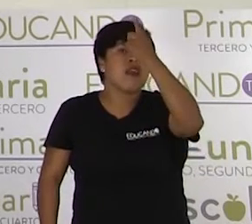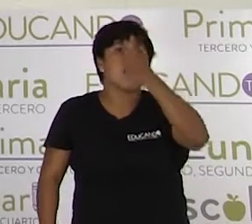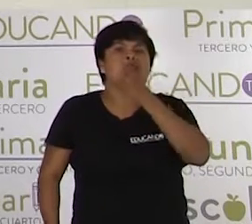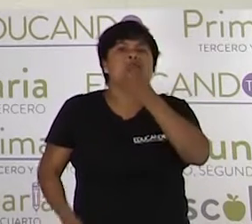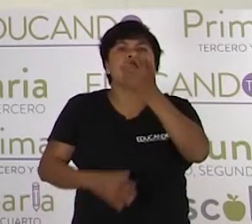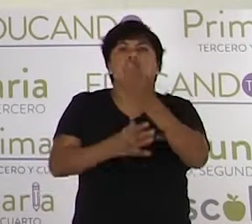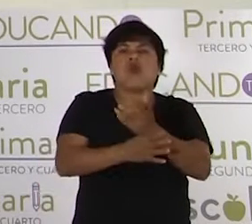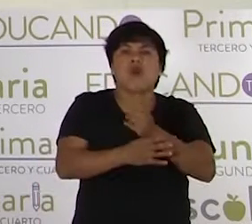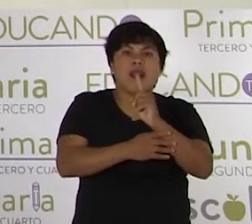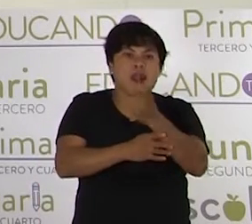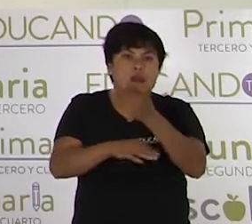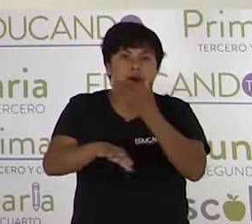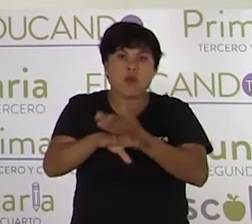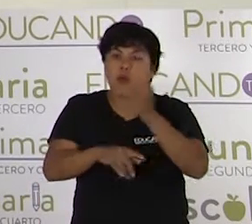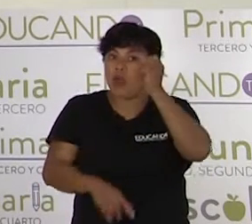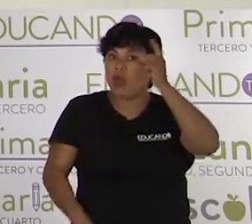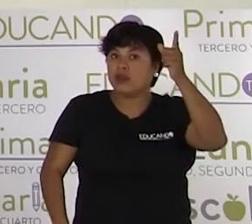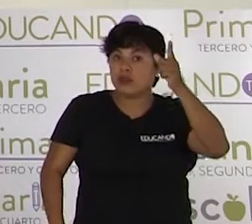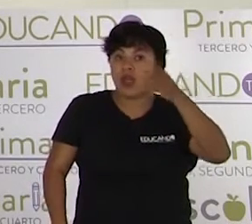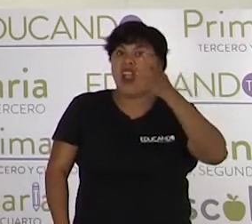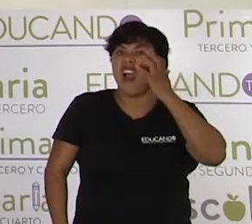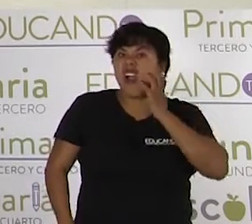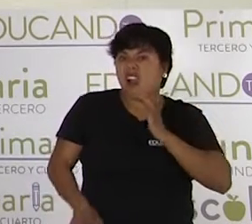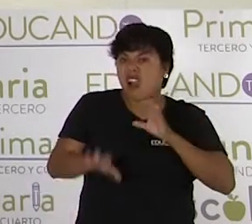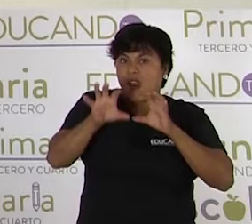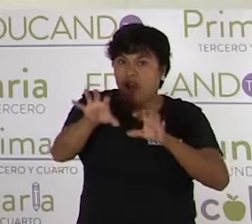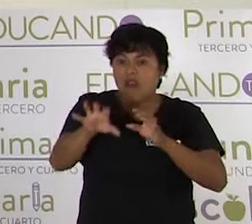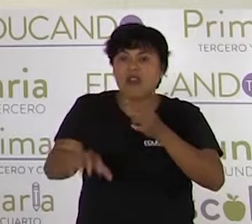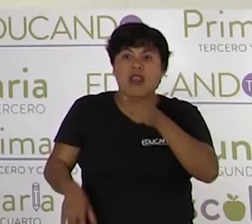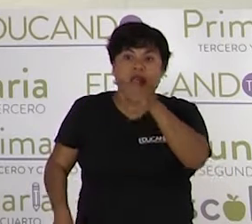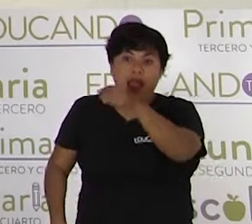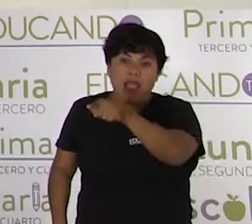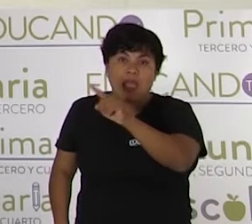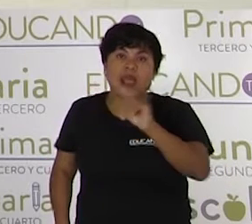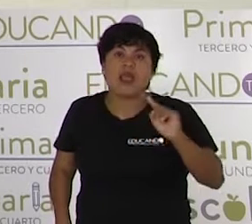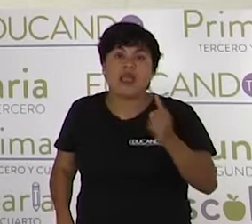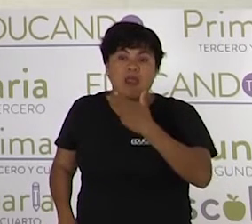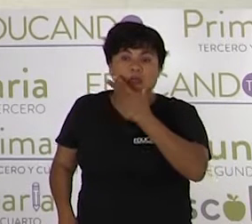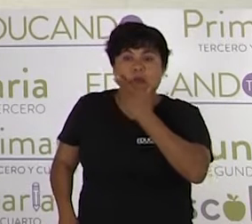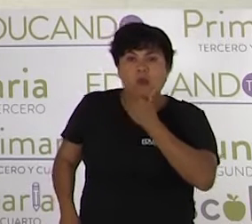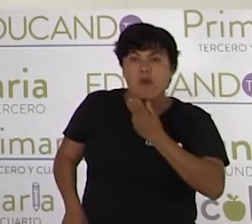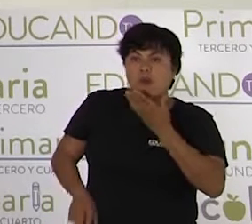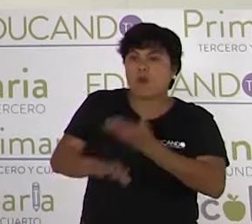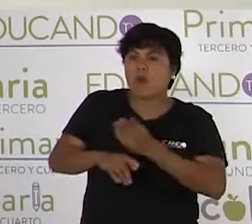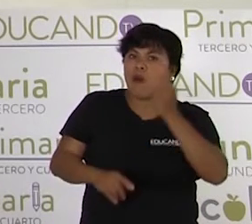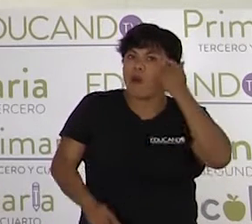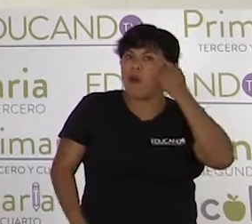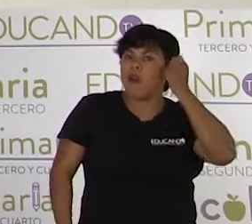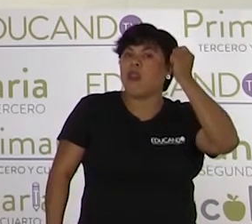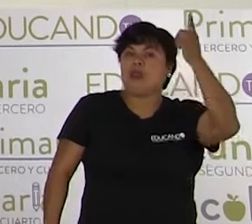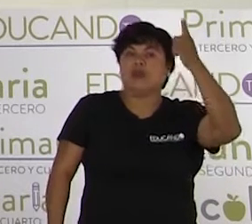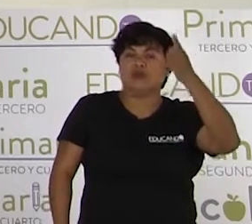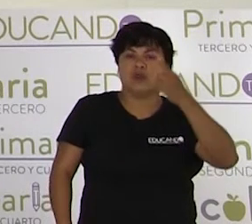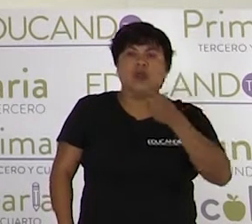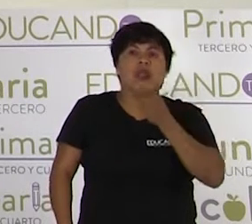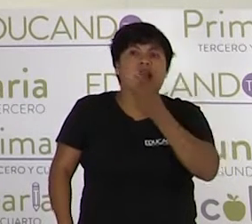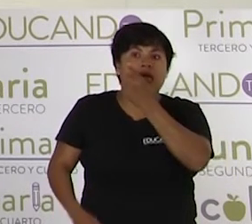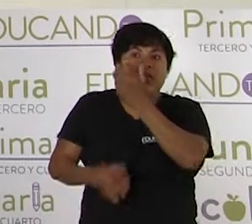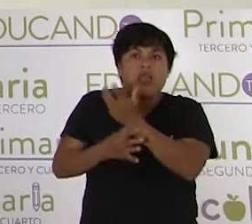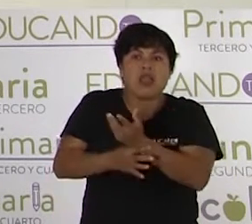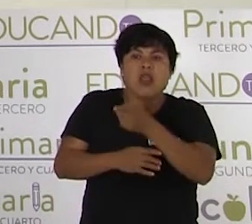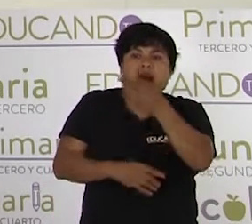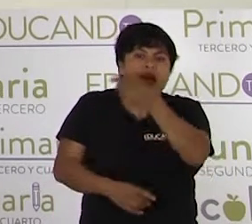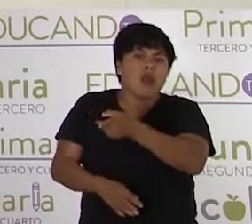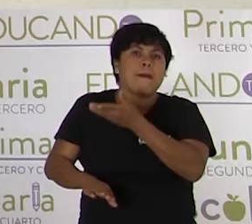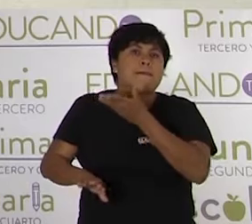listo? El león le dijo al leñador que él era muy listo, que le habían dicho que él